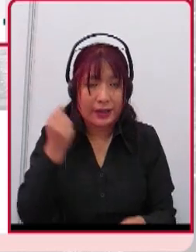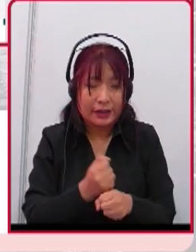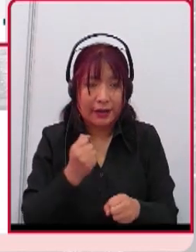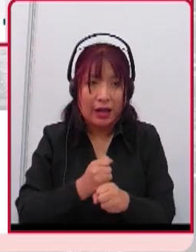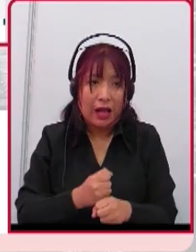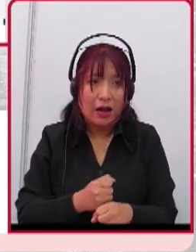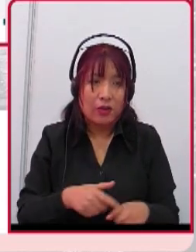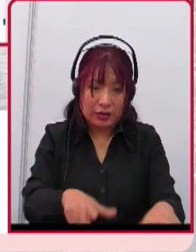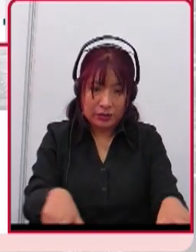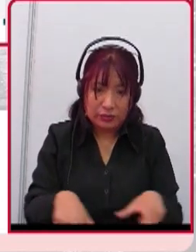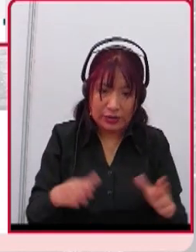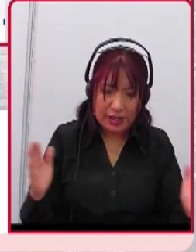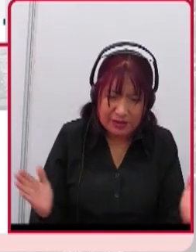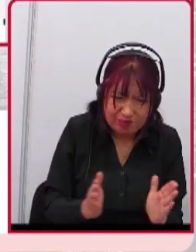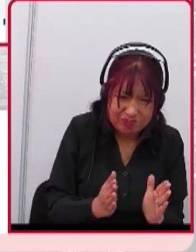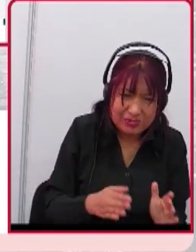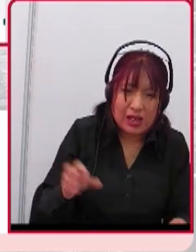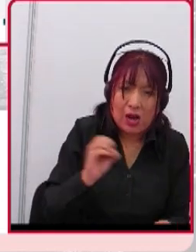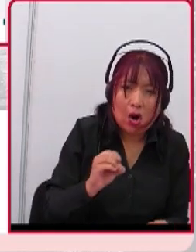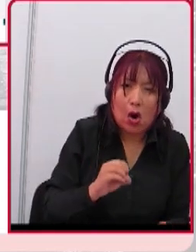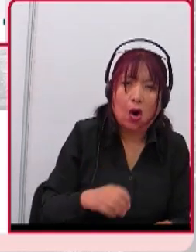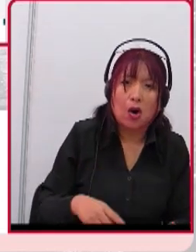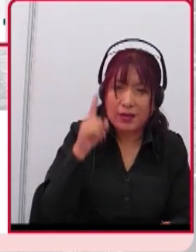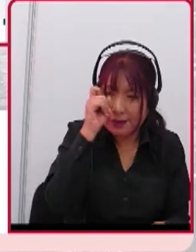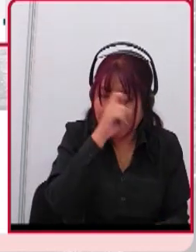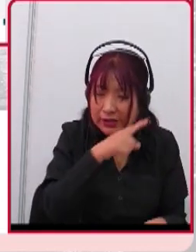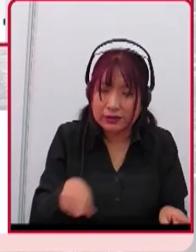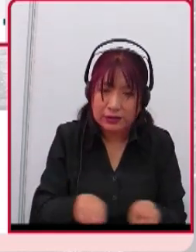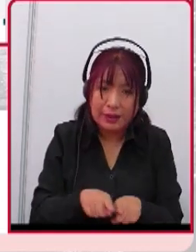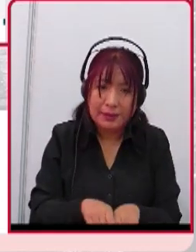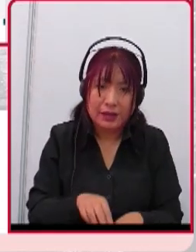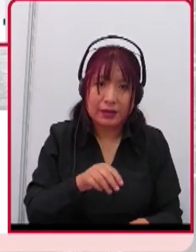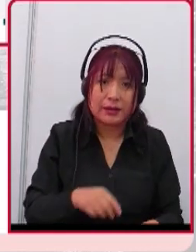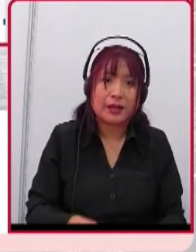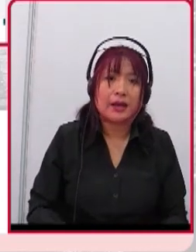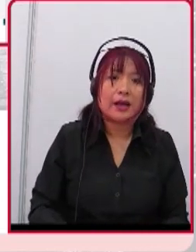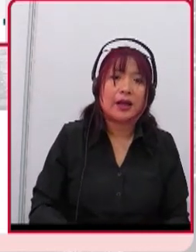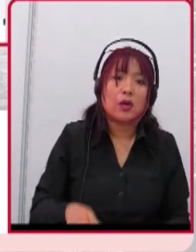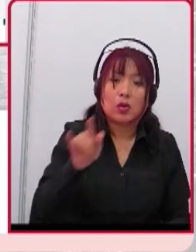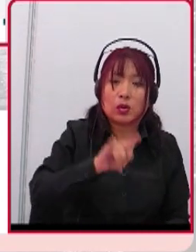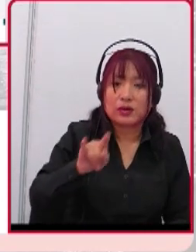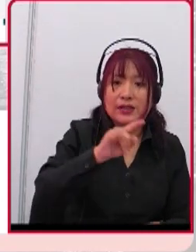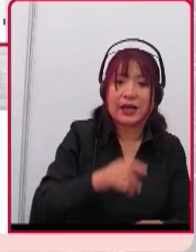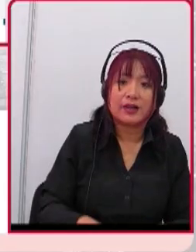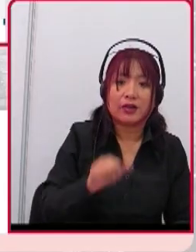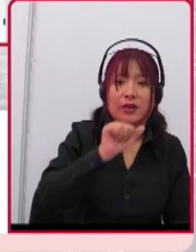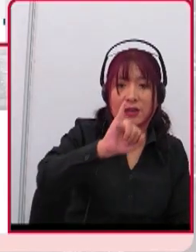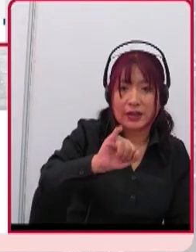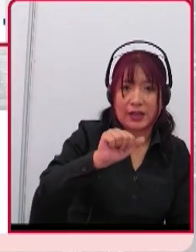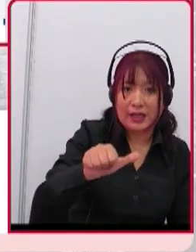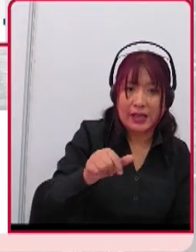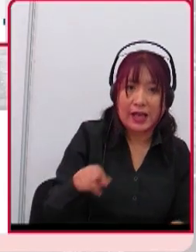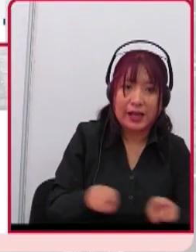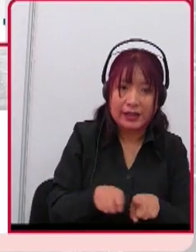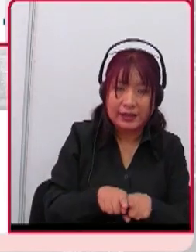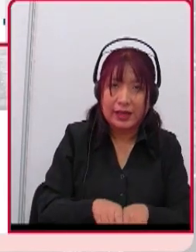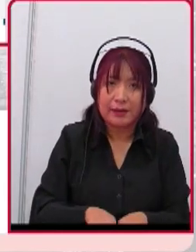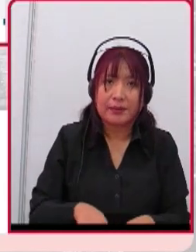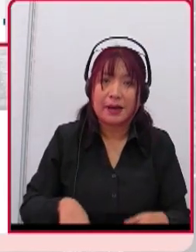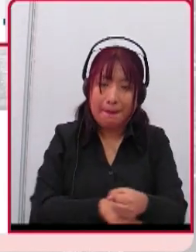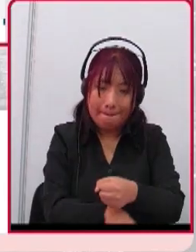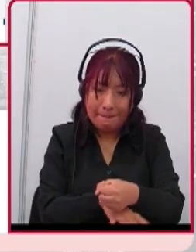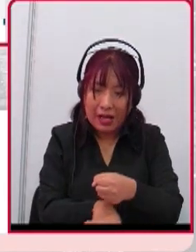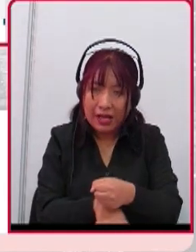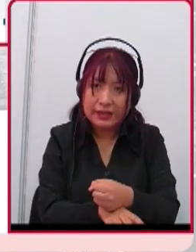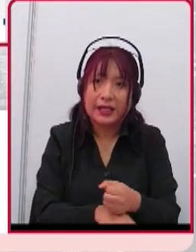su aplicabilidad en la minera 4.0. Sienta las bases para futuros desarrollos tecnológicos dentro de lo que son